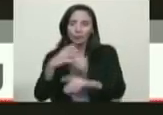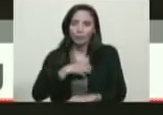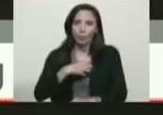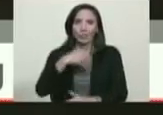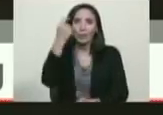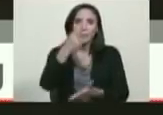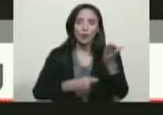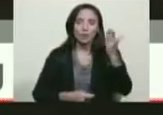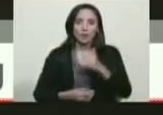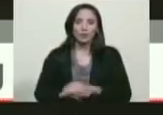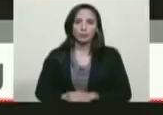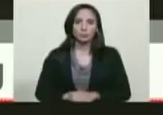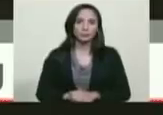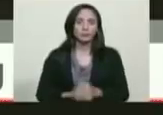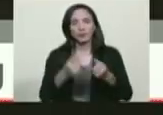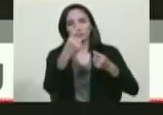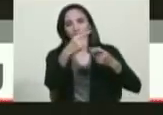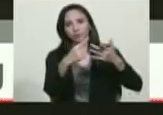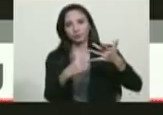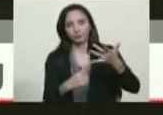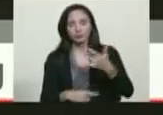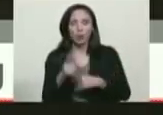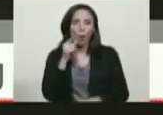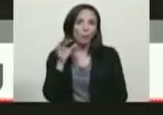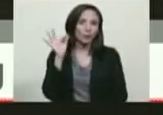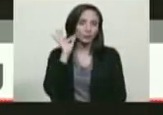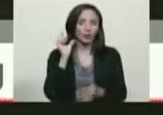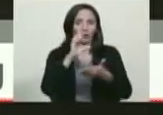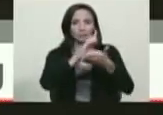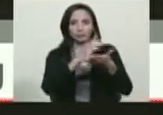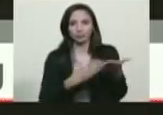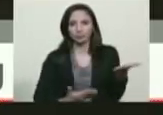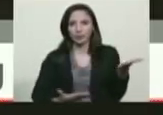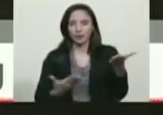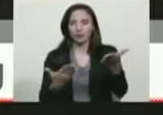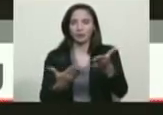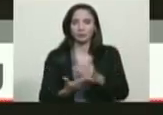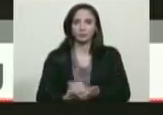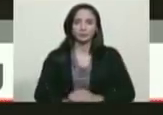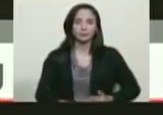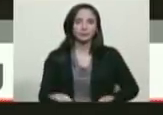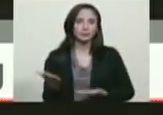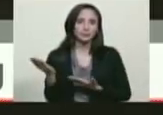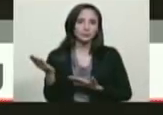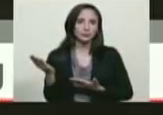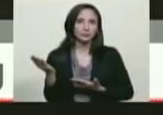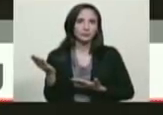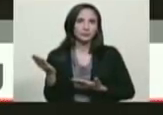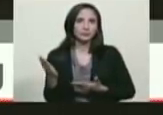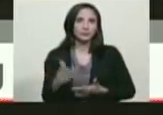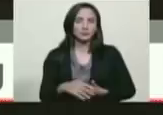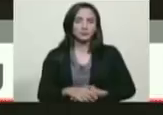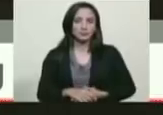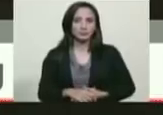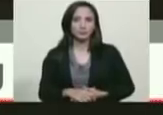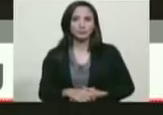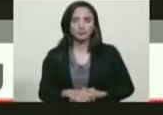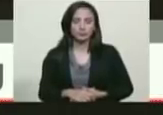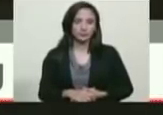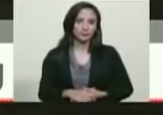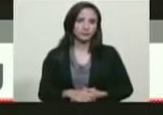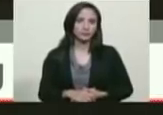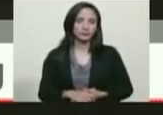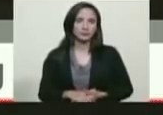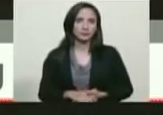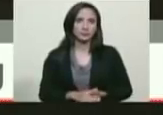Núñez, Fernando Vera, Helio Tortolero, Andrés Padilla, Ángel Olmeta, Javier